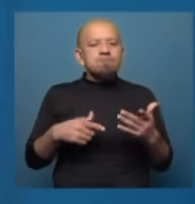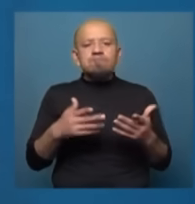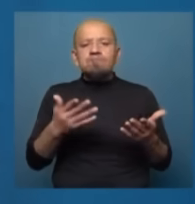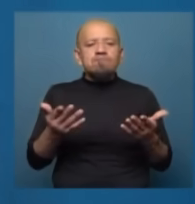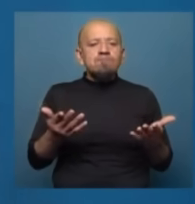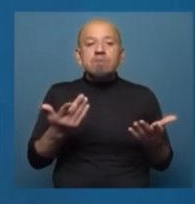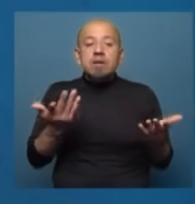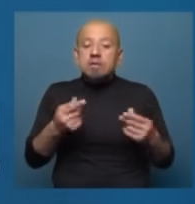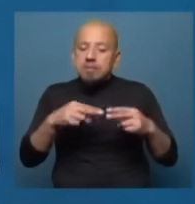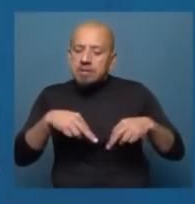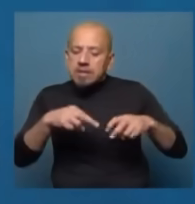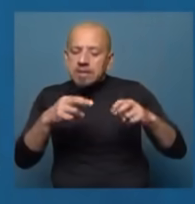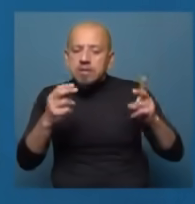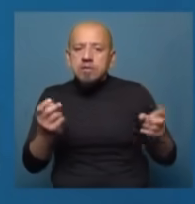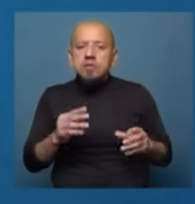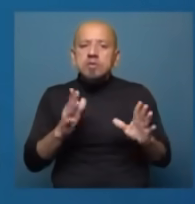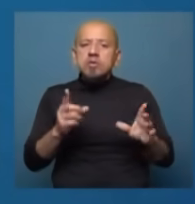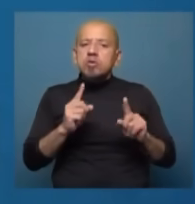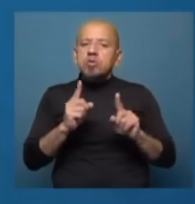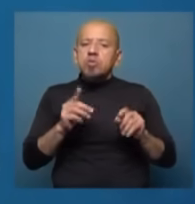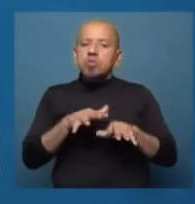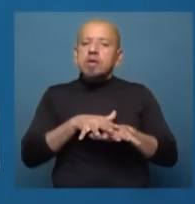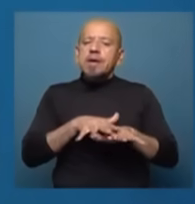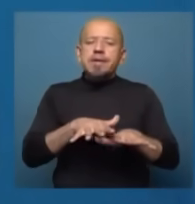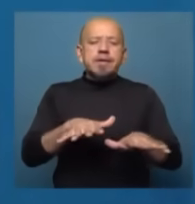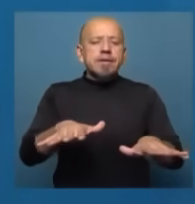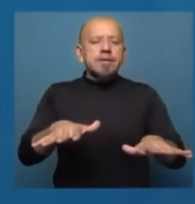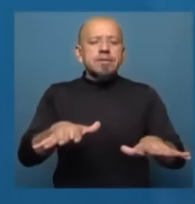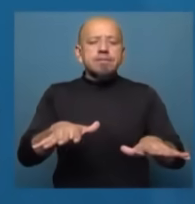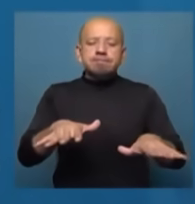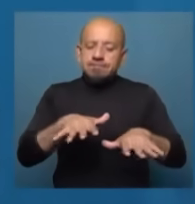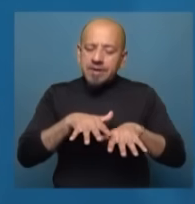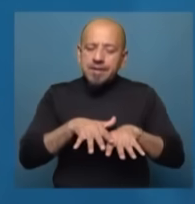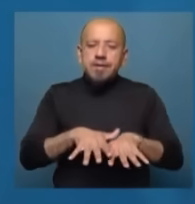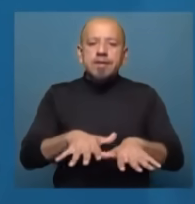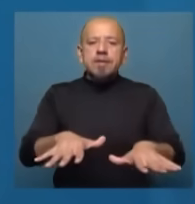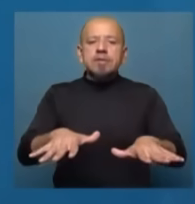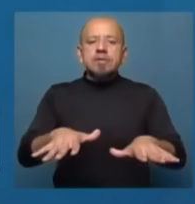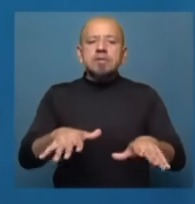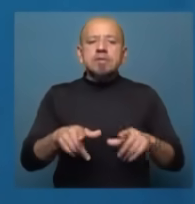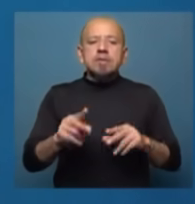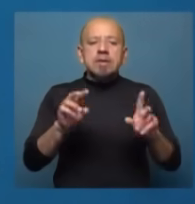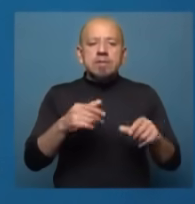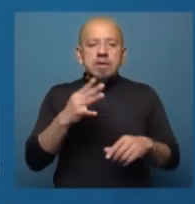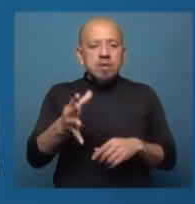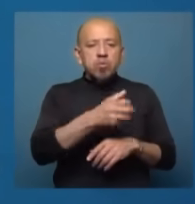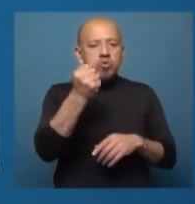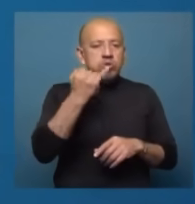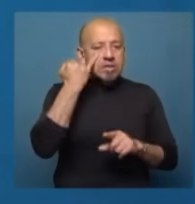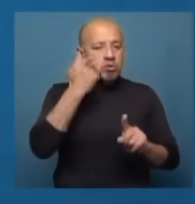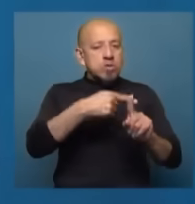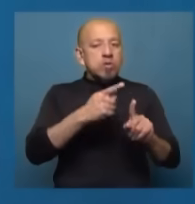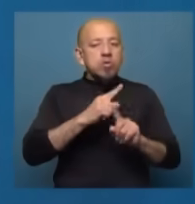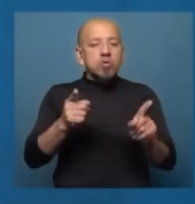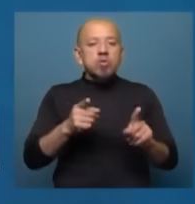no se está investigando no sería una red de en el sentido de eh gente dedicada a la explotación sexual